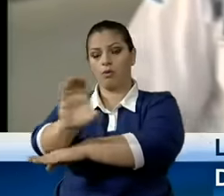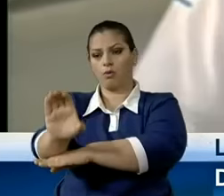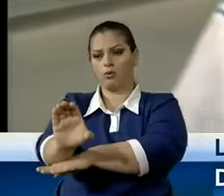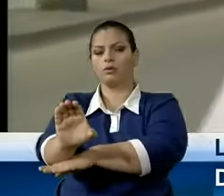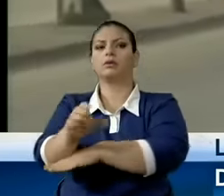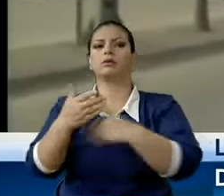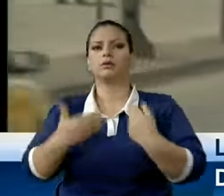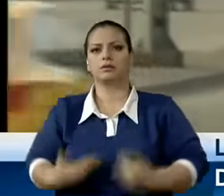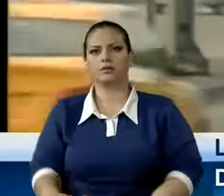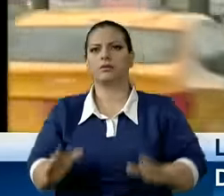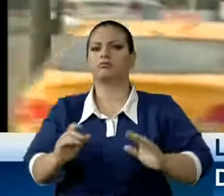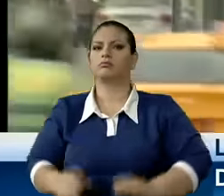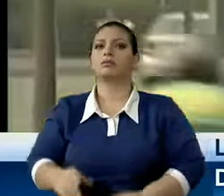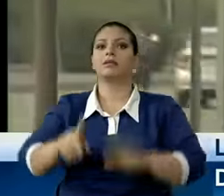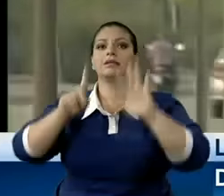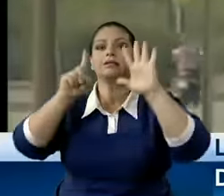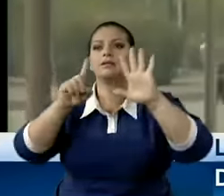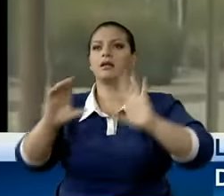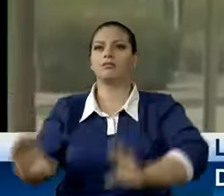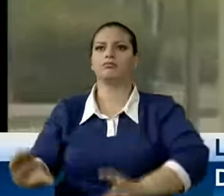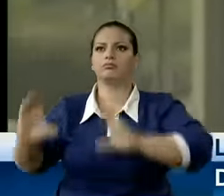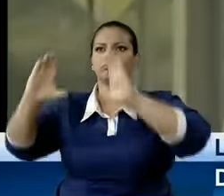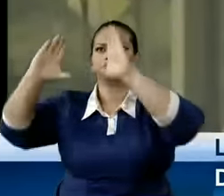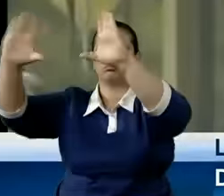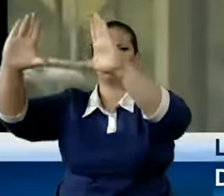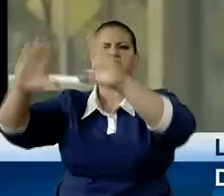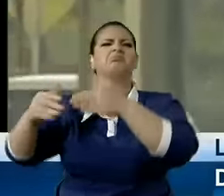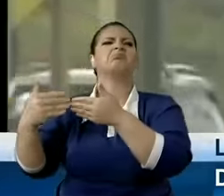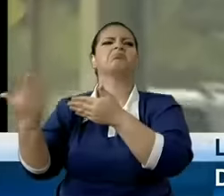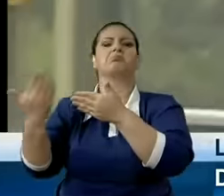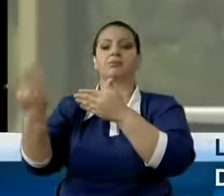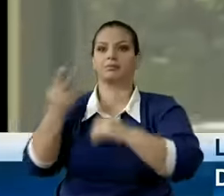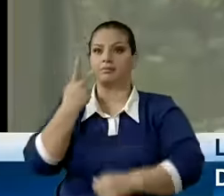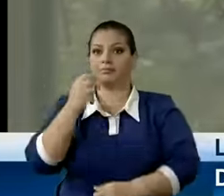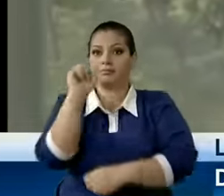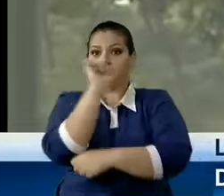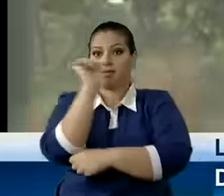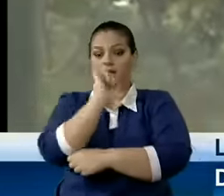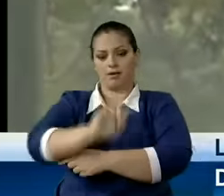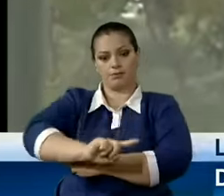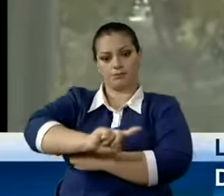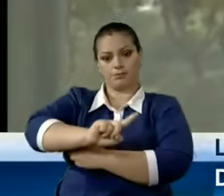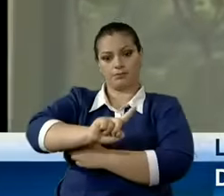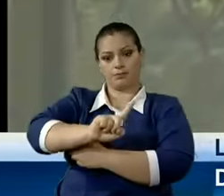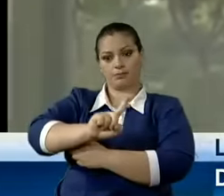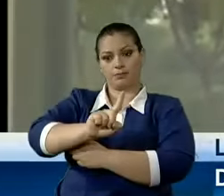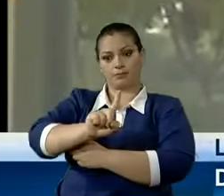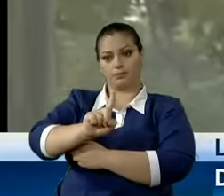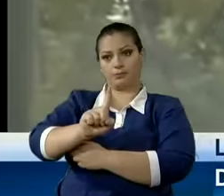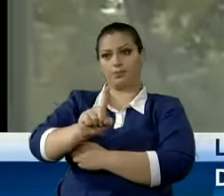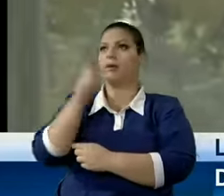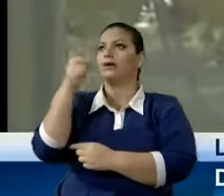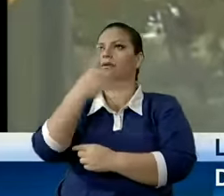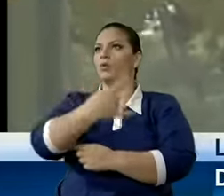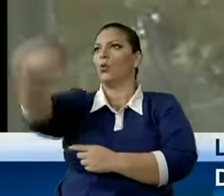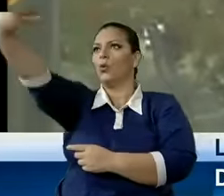poner 6 más que van a cubrir no solamente los carriles de velocidad, es decir, los carriles centrales, sino también los carriles de servicio, que son los